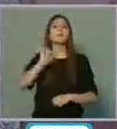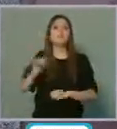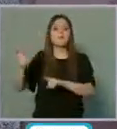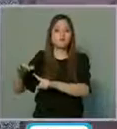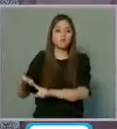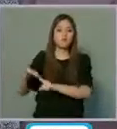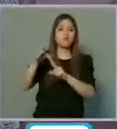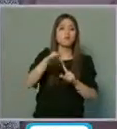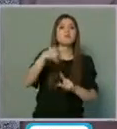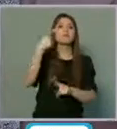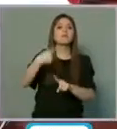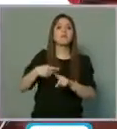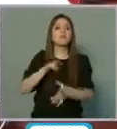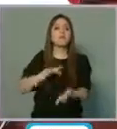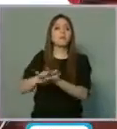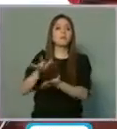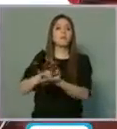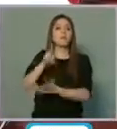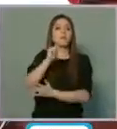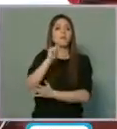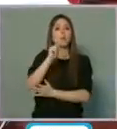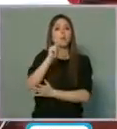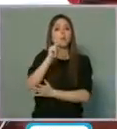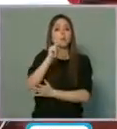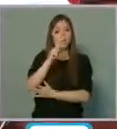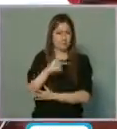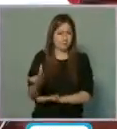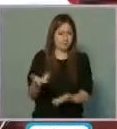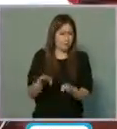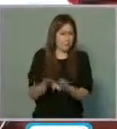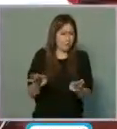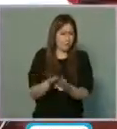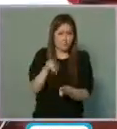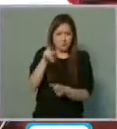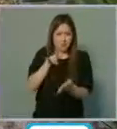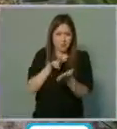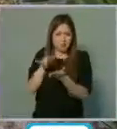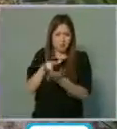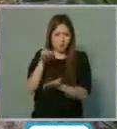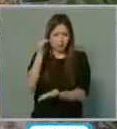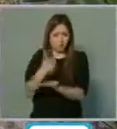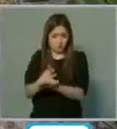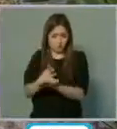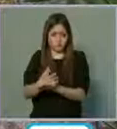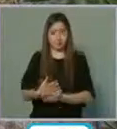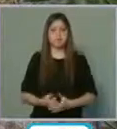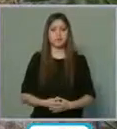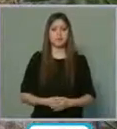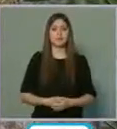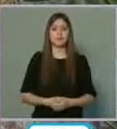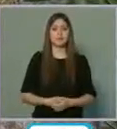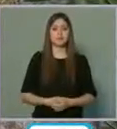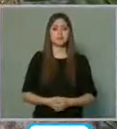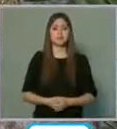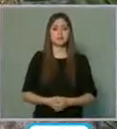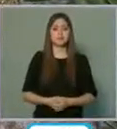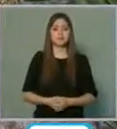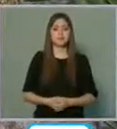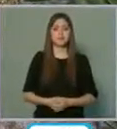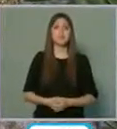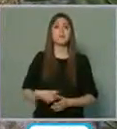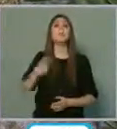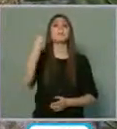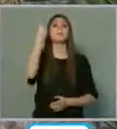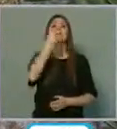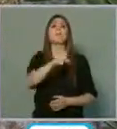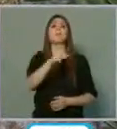cual es apoyado por Donald Trump. Eso es algo ahí que llama la atención en este estado. Me llama la atención también que las calificaron como primarias jungla.